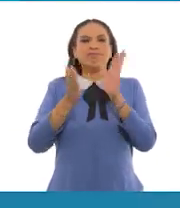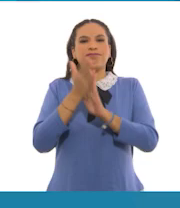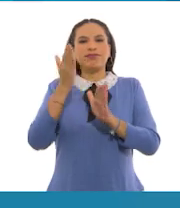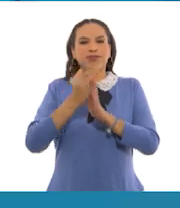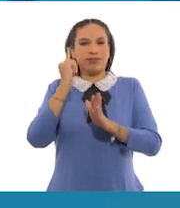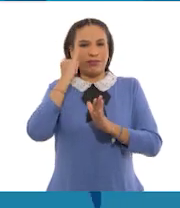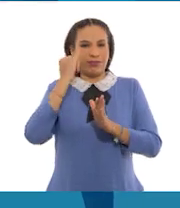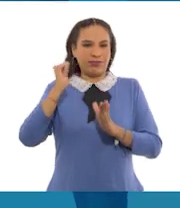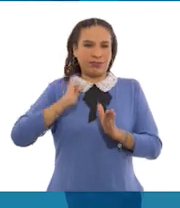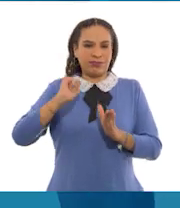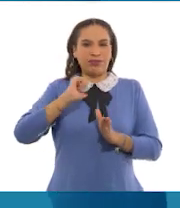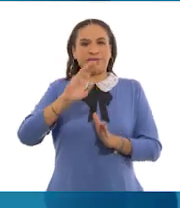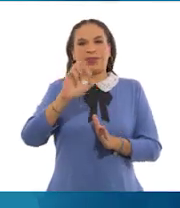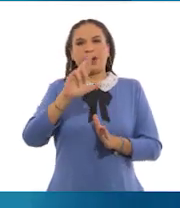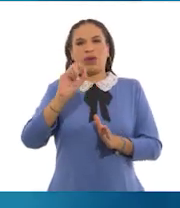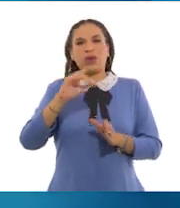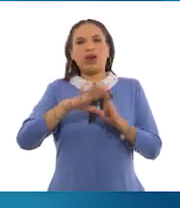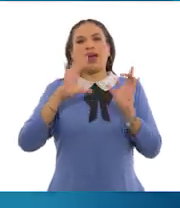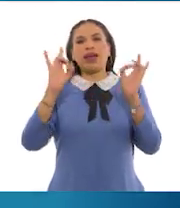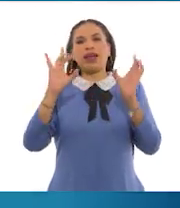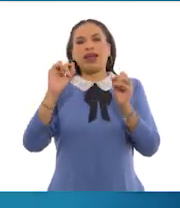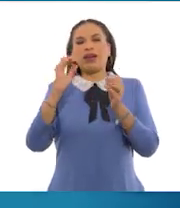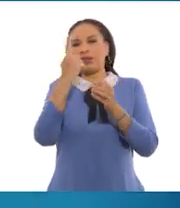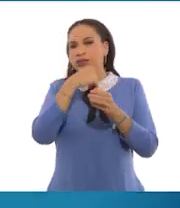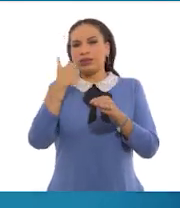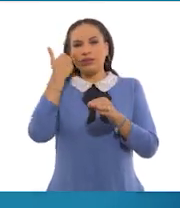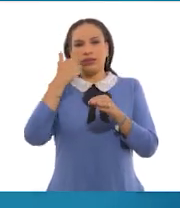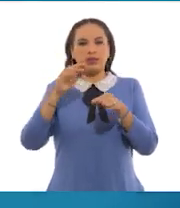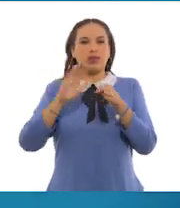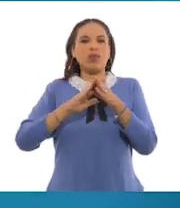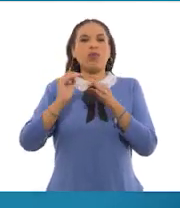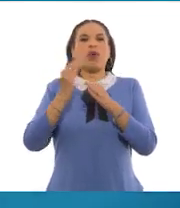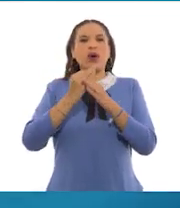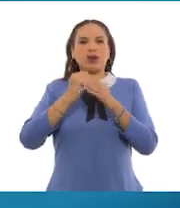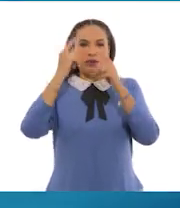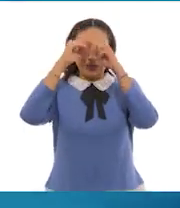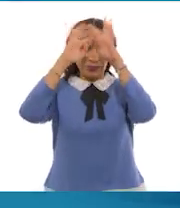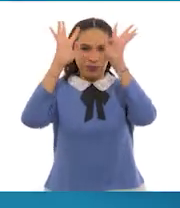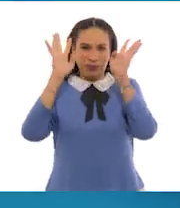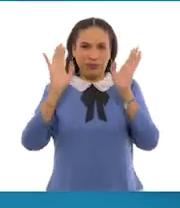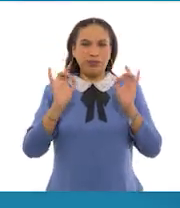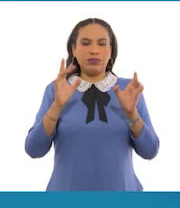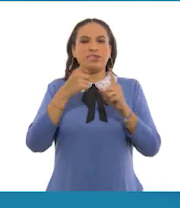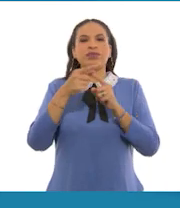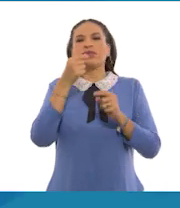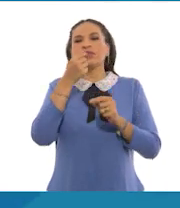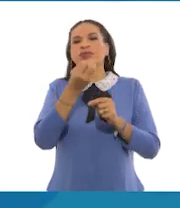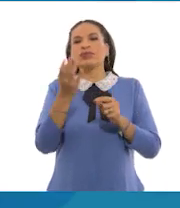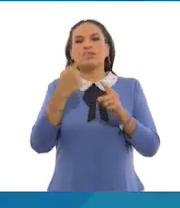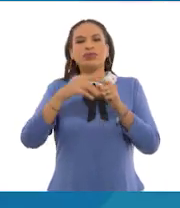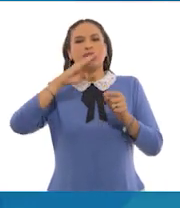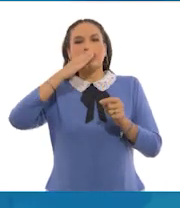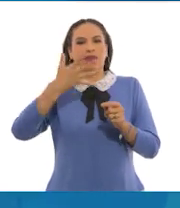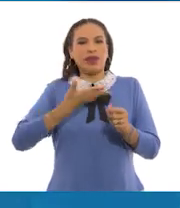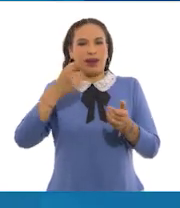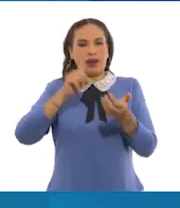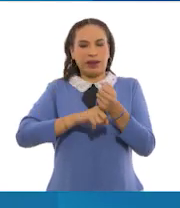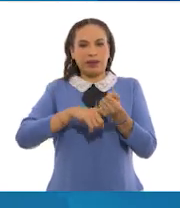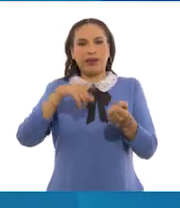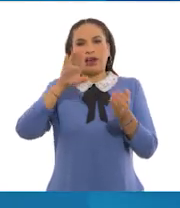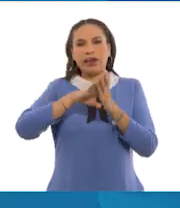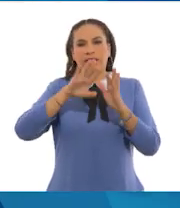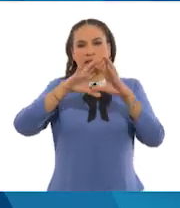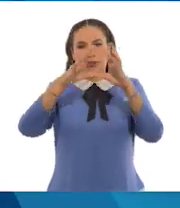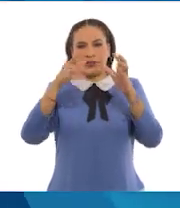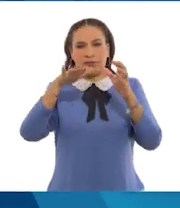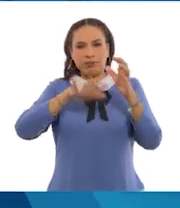en el recinto se incluyen ángeles morenos, niños con penachos de plumas, frutos tropicales y mazorcas de maíz, al punto en que en la